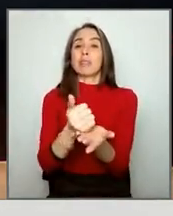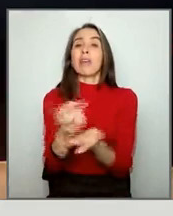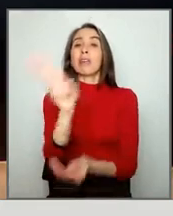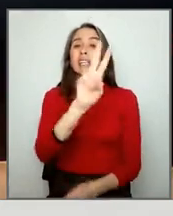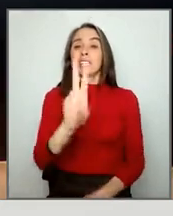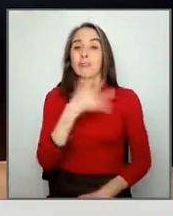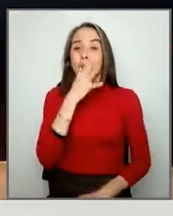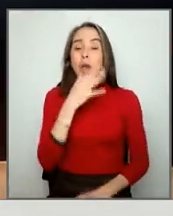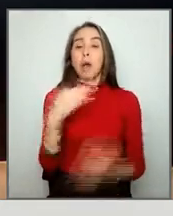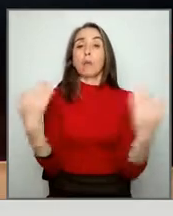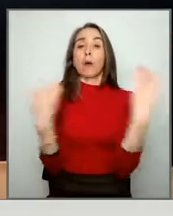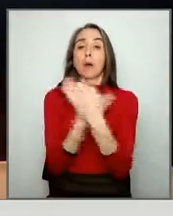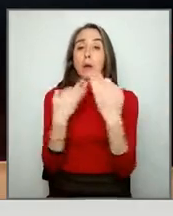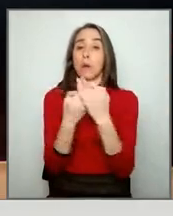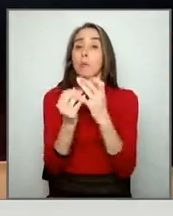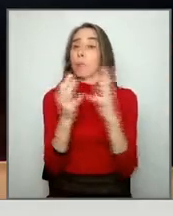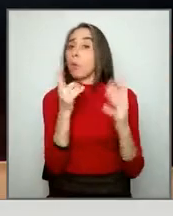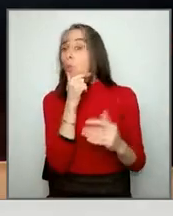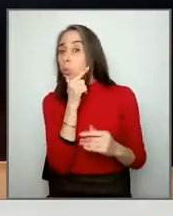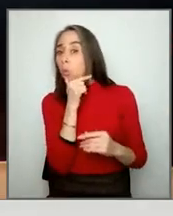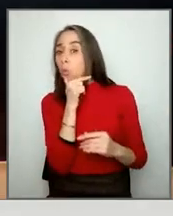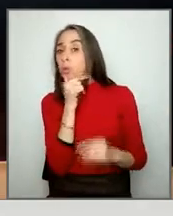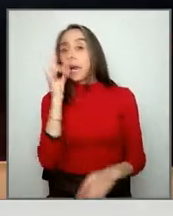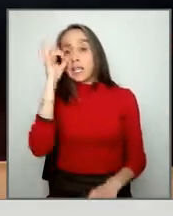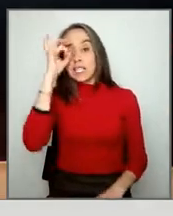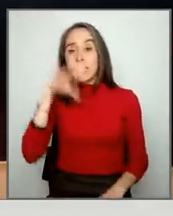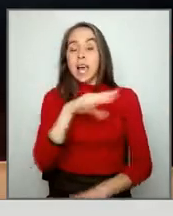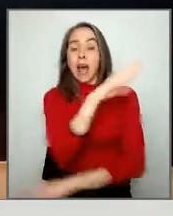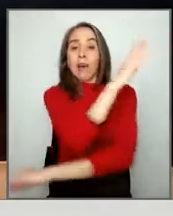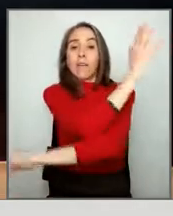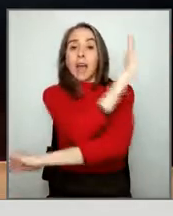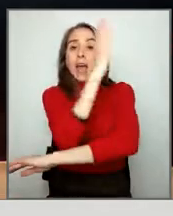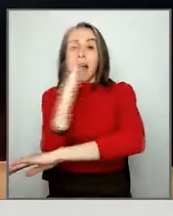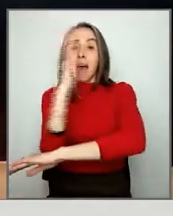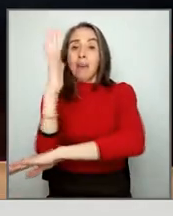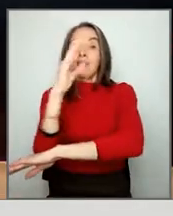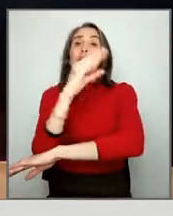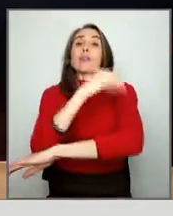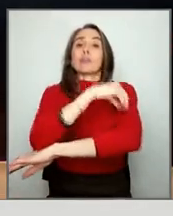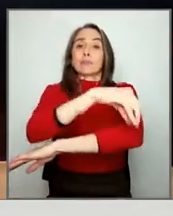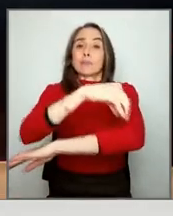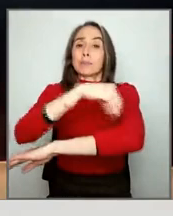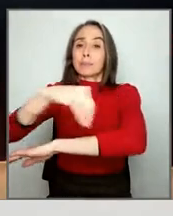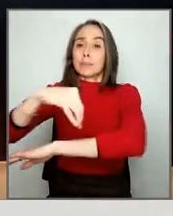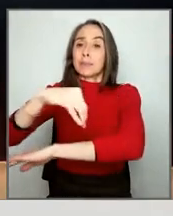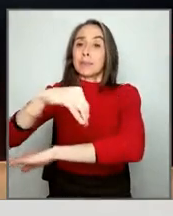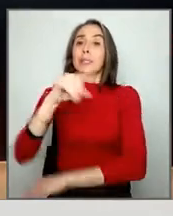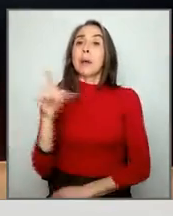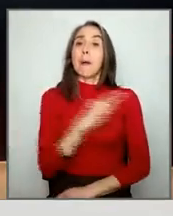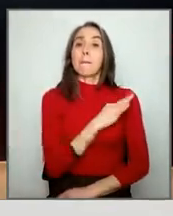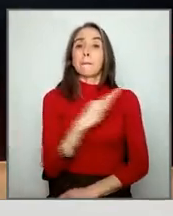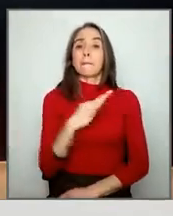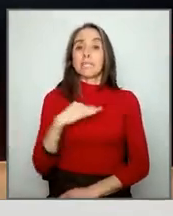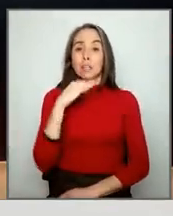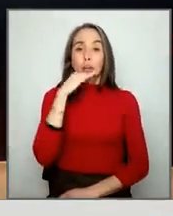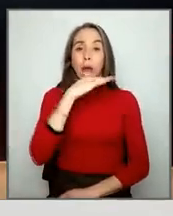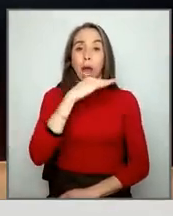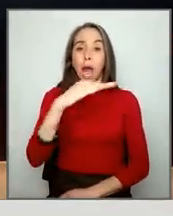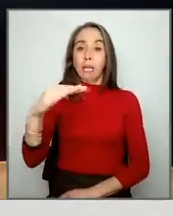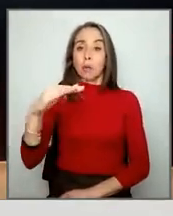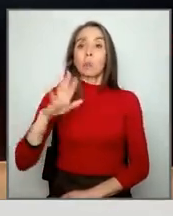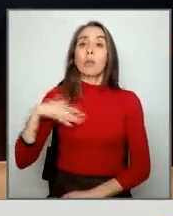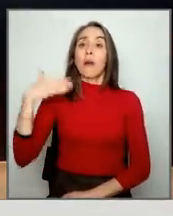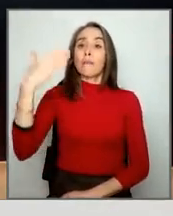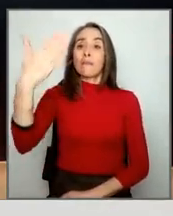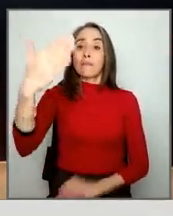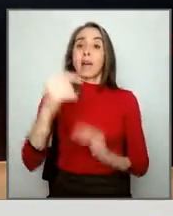dudas sabemos que el uso silvo agropecuario donde también el Ministerio de agricultura va a tener la